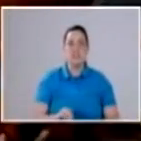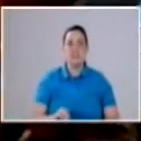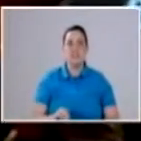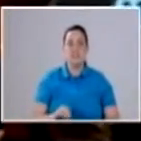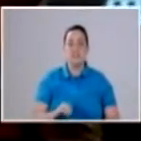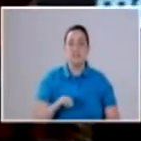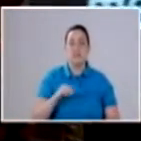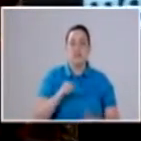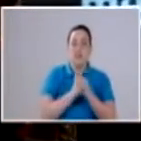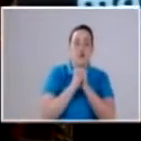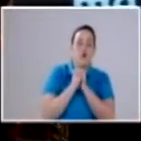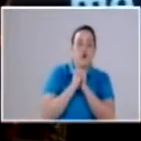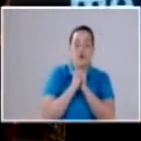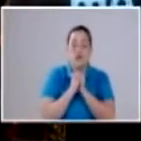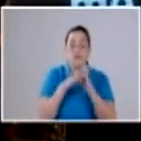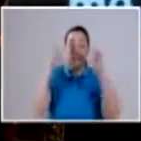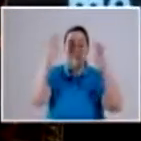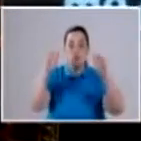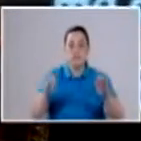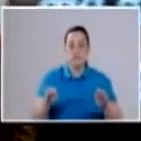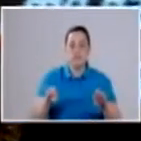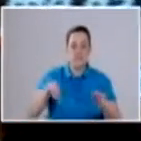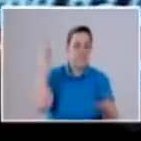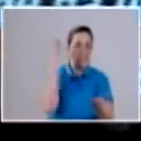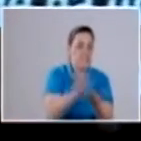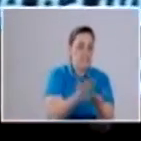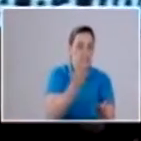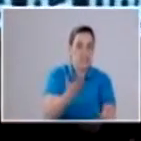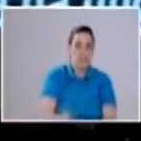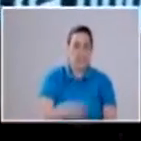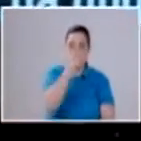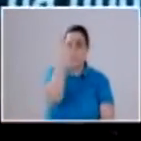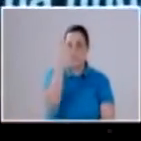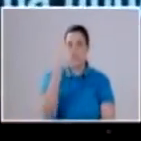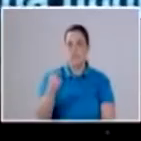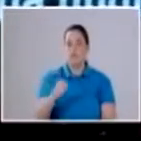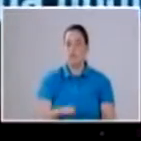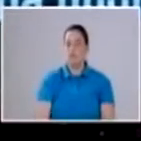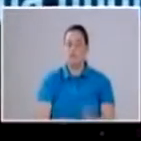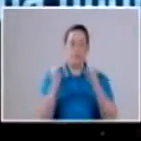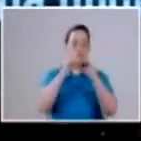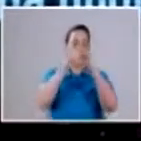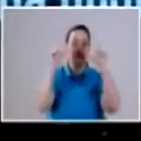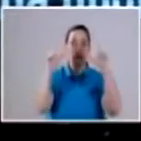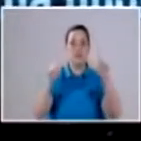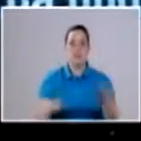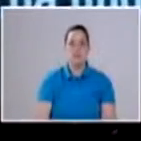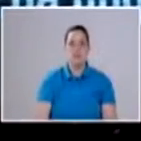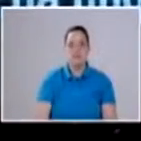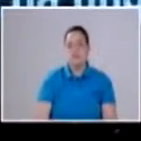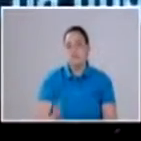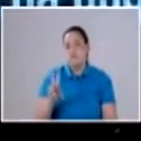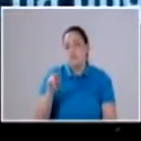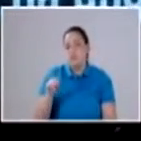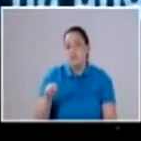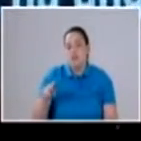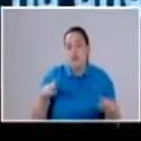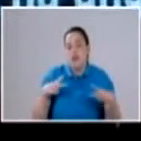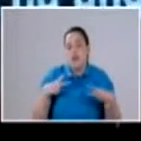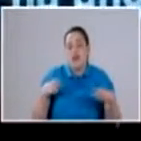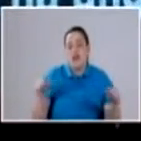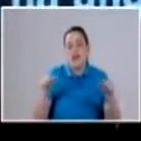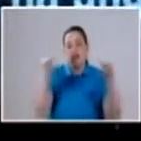dice, hace llamados al altar, digamos que altar, pues, porque no hay altar, ¿verdad? Es